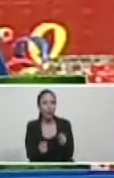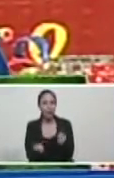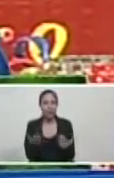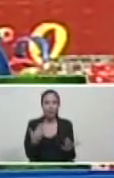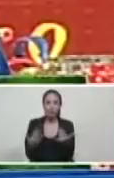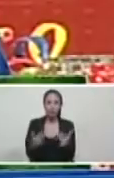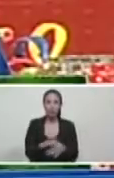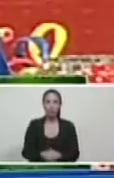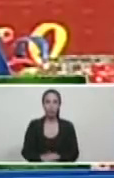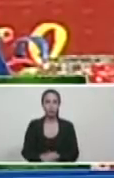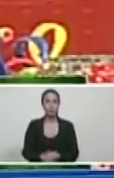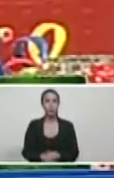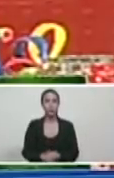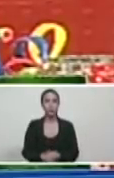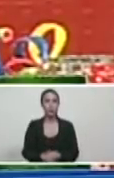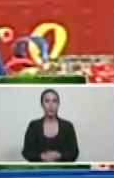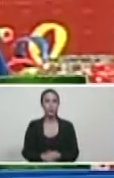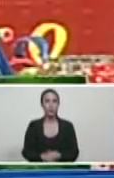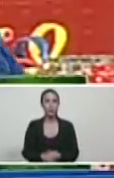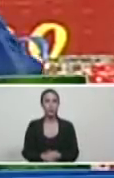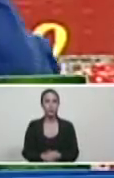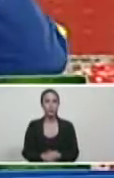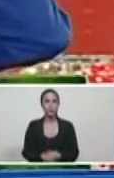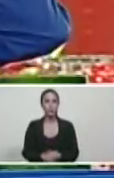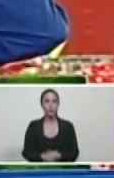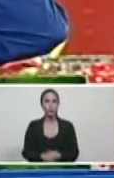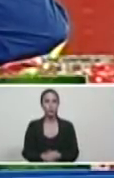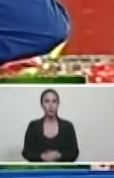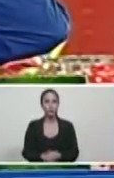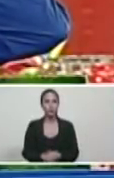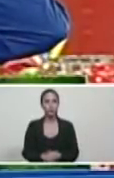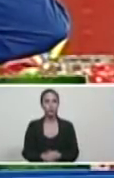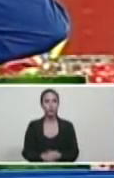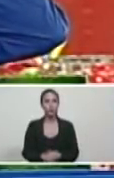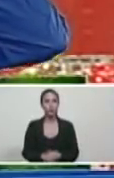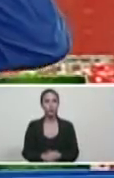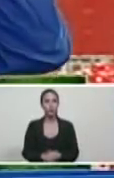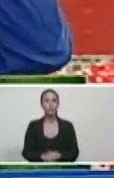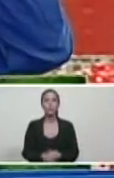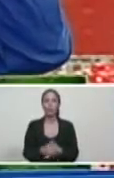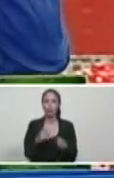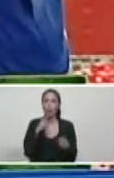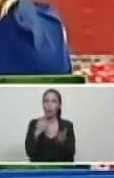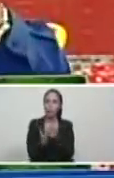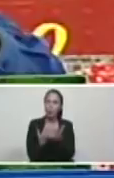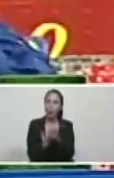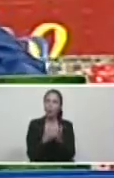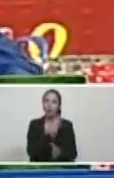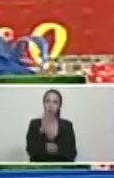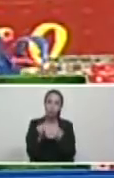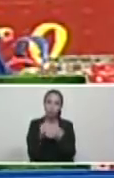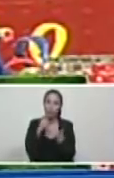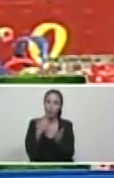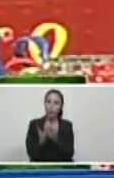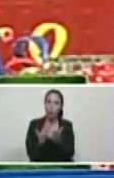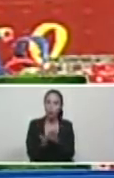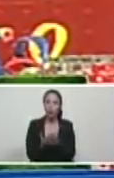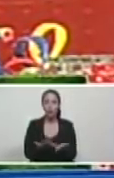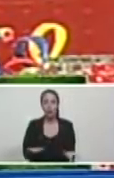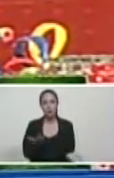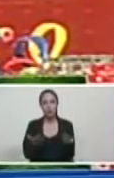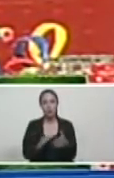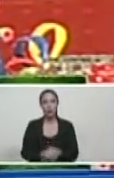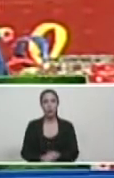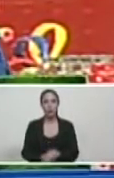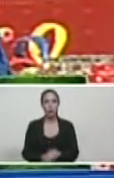Parten de la práctica, de la realidad, y de allí elaboran las tesis, las propuestas, las teorías.